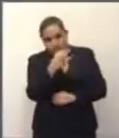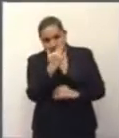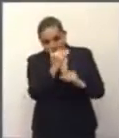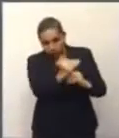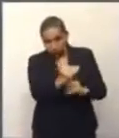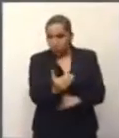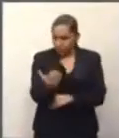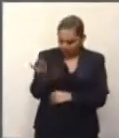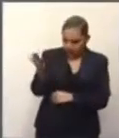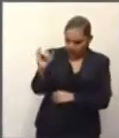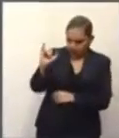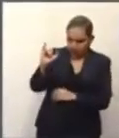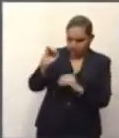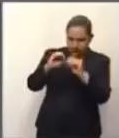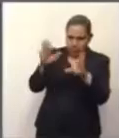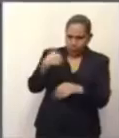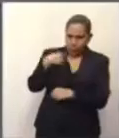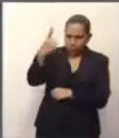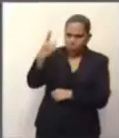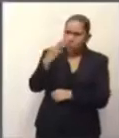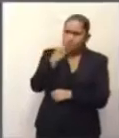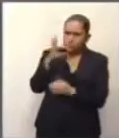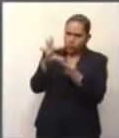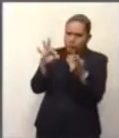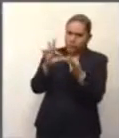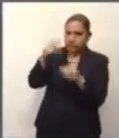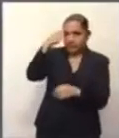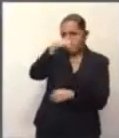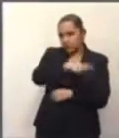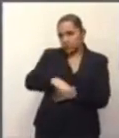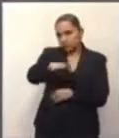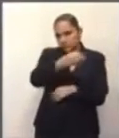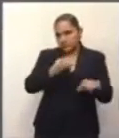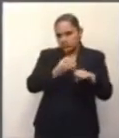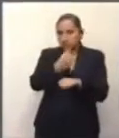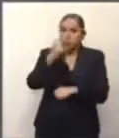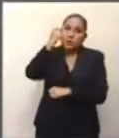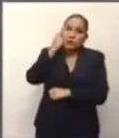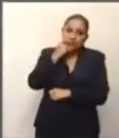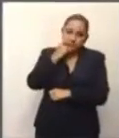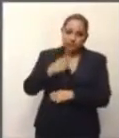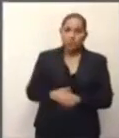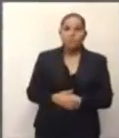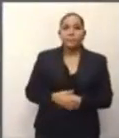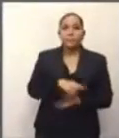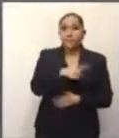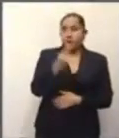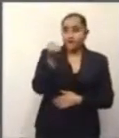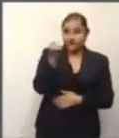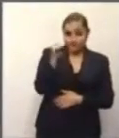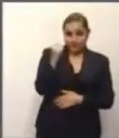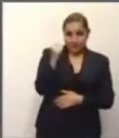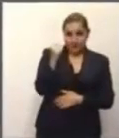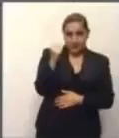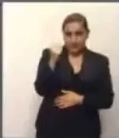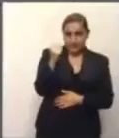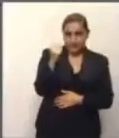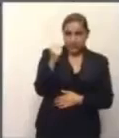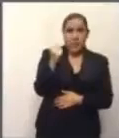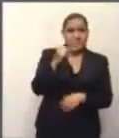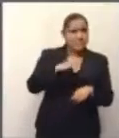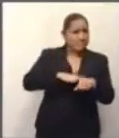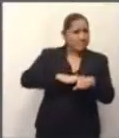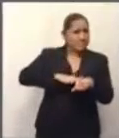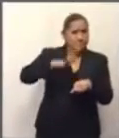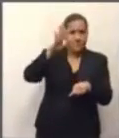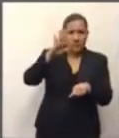curul. Para hablar un minuto por Guerrero. Dígame. En Guerrero, durante el mes de septiembre, alcanzamos la tasa más alta de